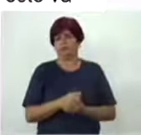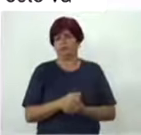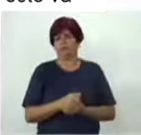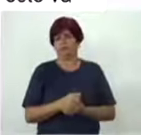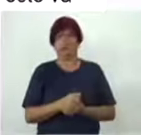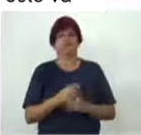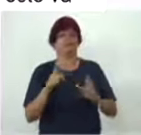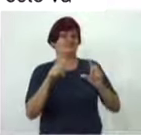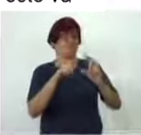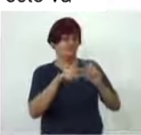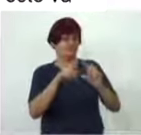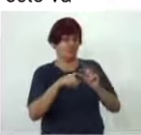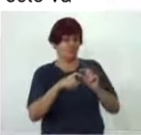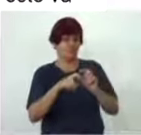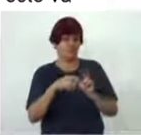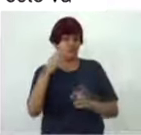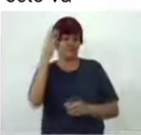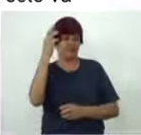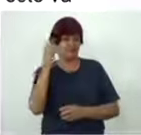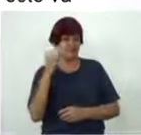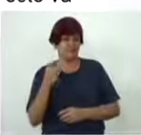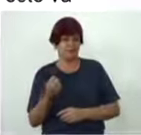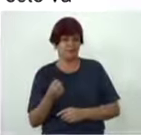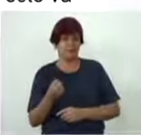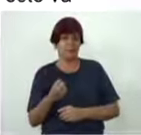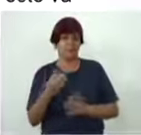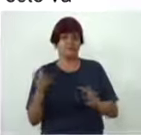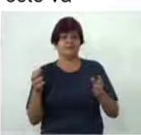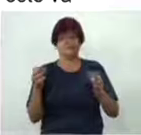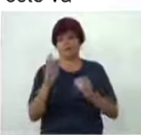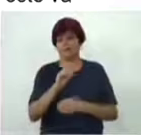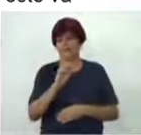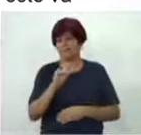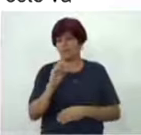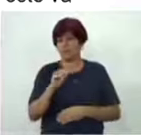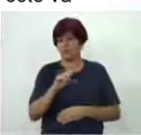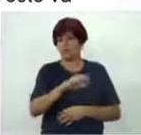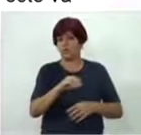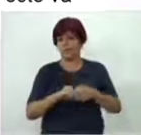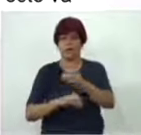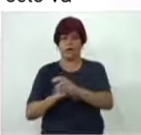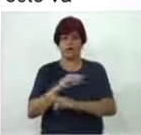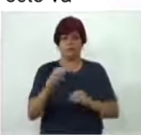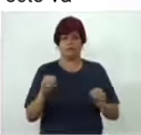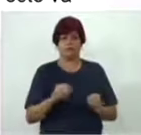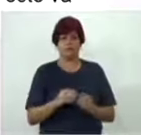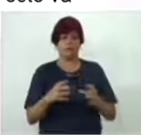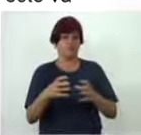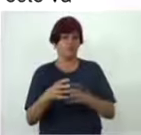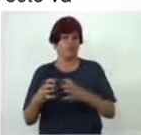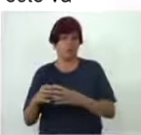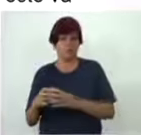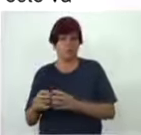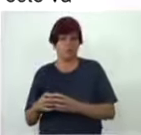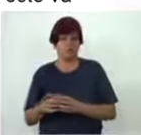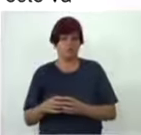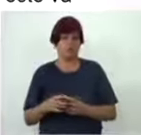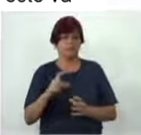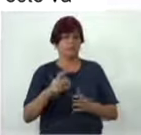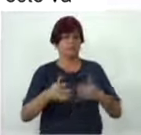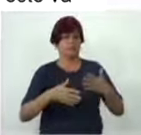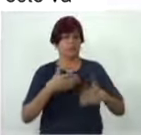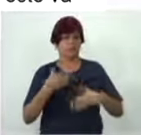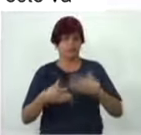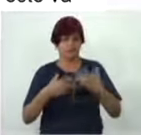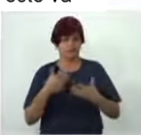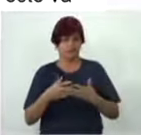entonces ese contenido de nociones elementales de la matemática está referido a la descomposición de conjuntos, que es un tipo de actividad